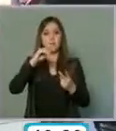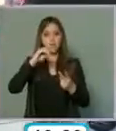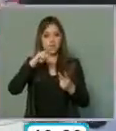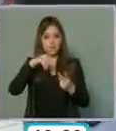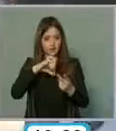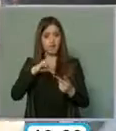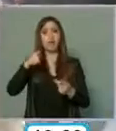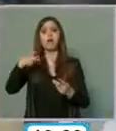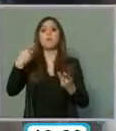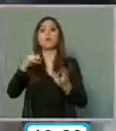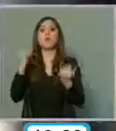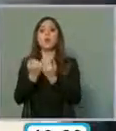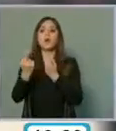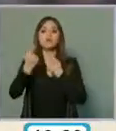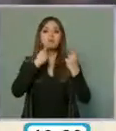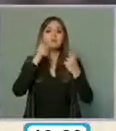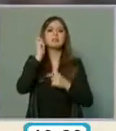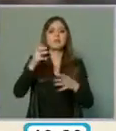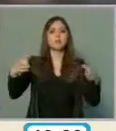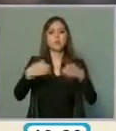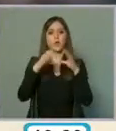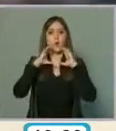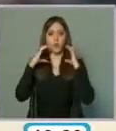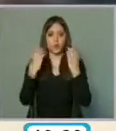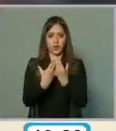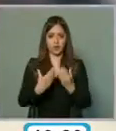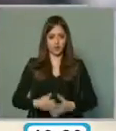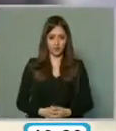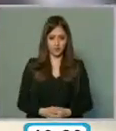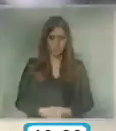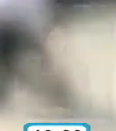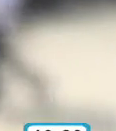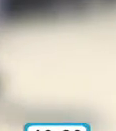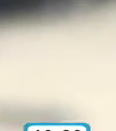se abrirán debates en torno a la comunidad.